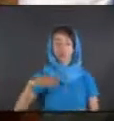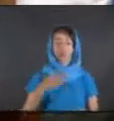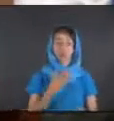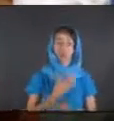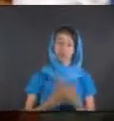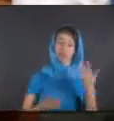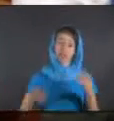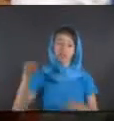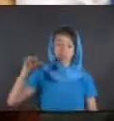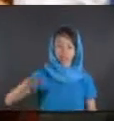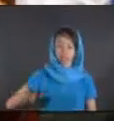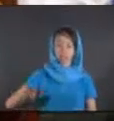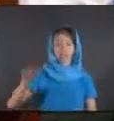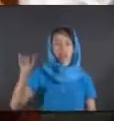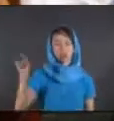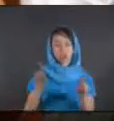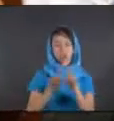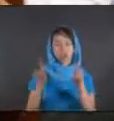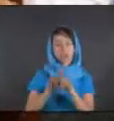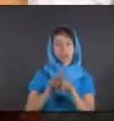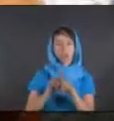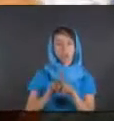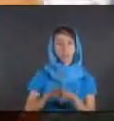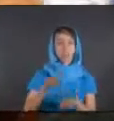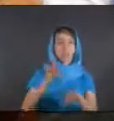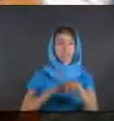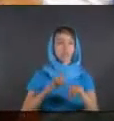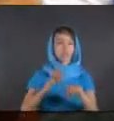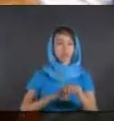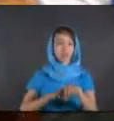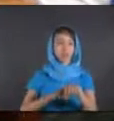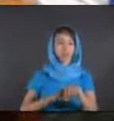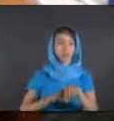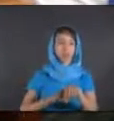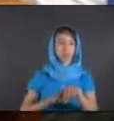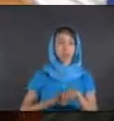levantar nuestras alas espirituales